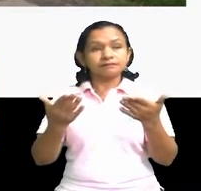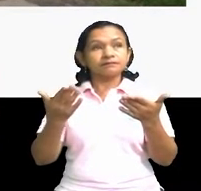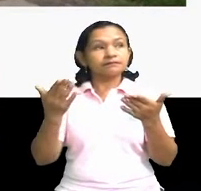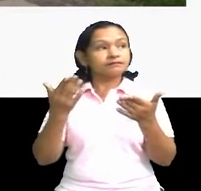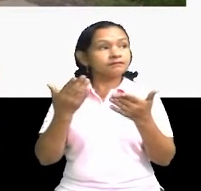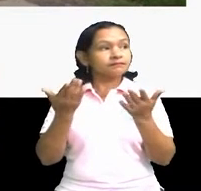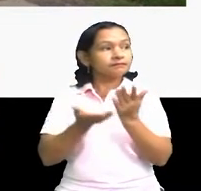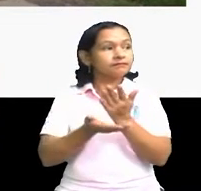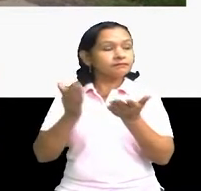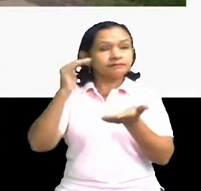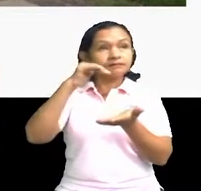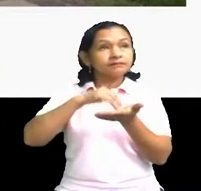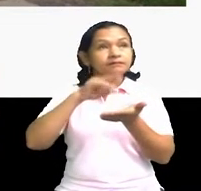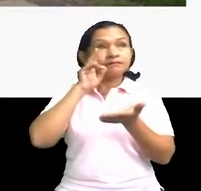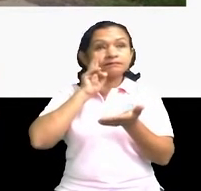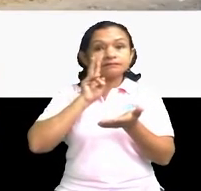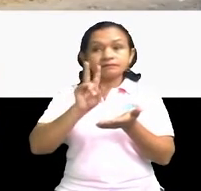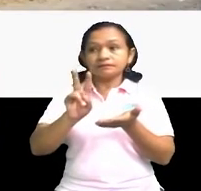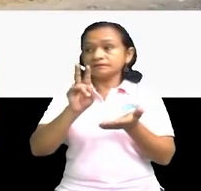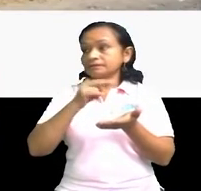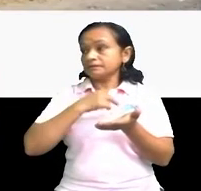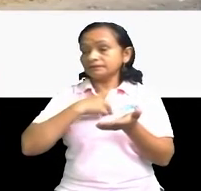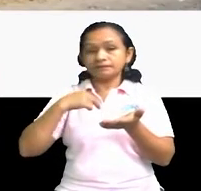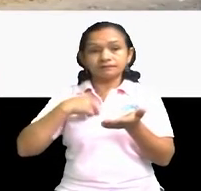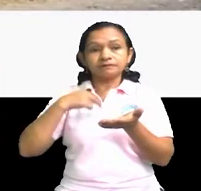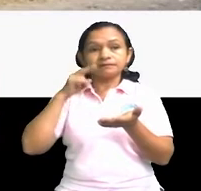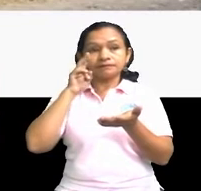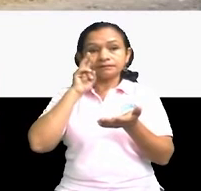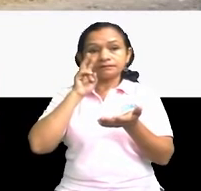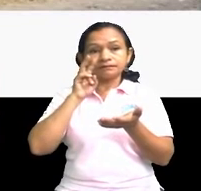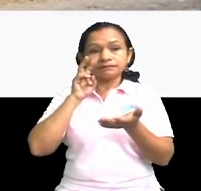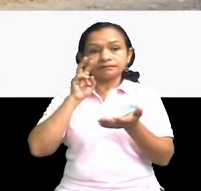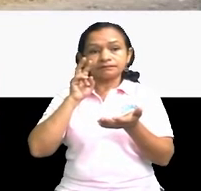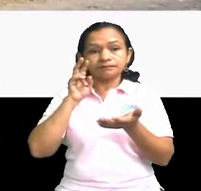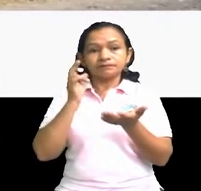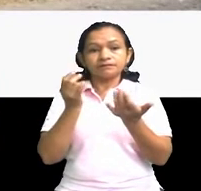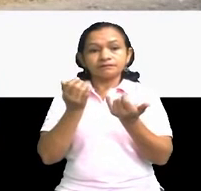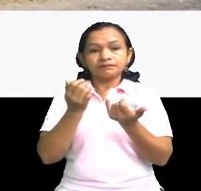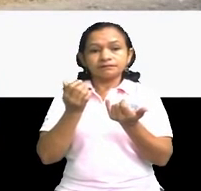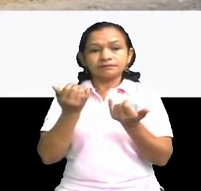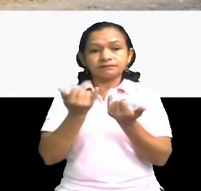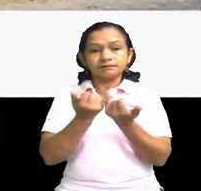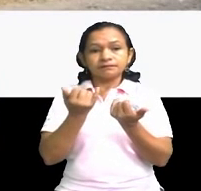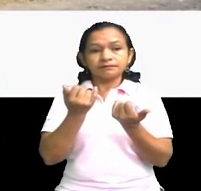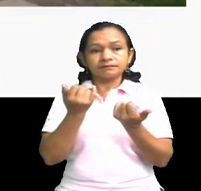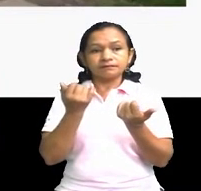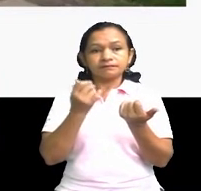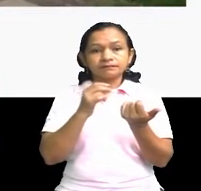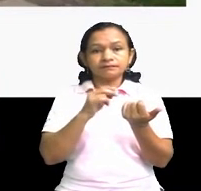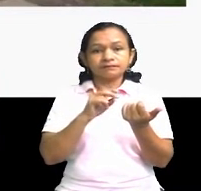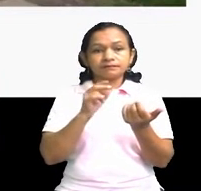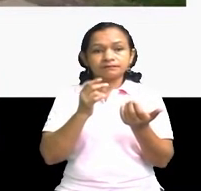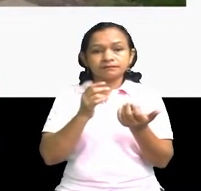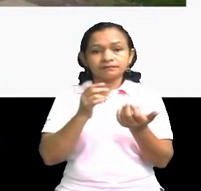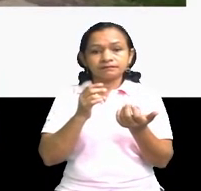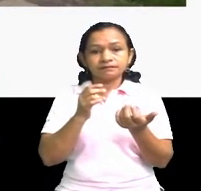En uno de los centros penales. Bueno, si se puede ver. La anterior que tenía, por favor.